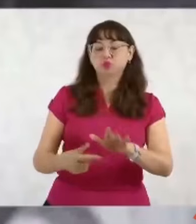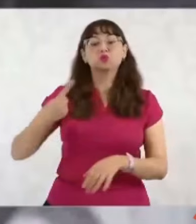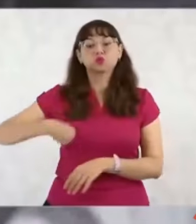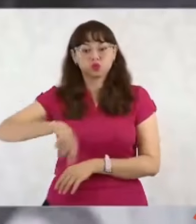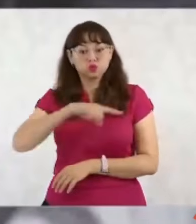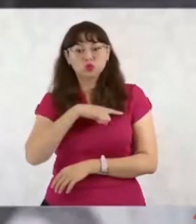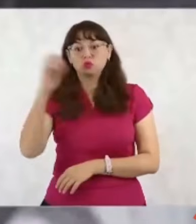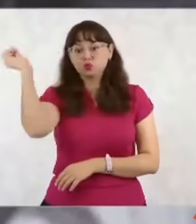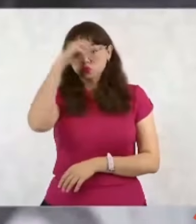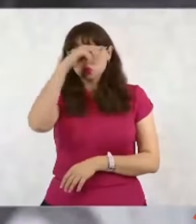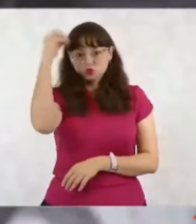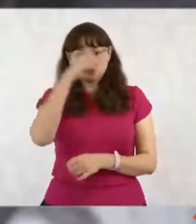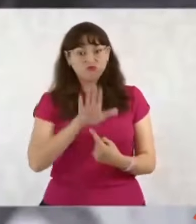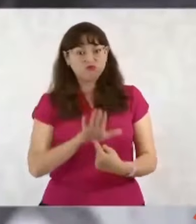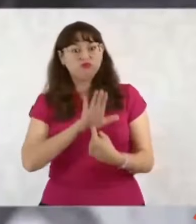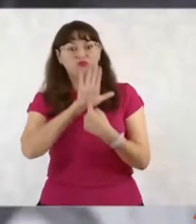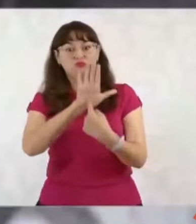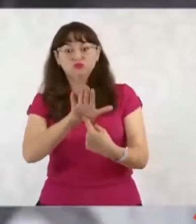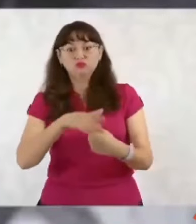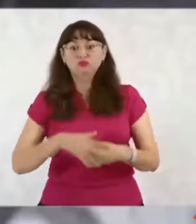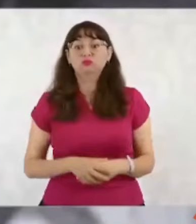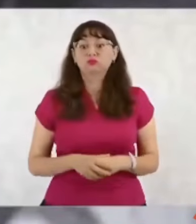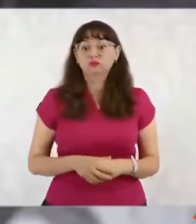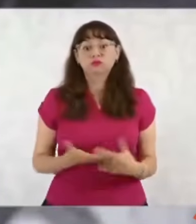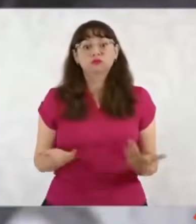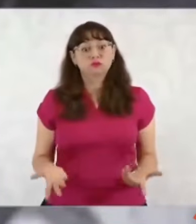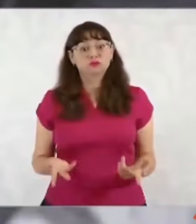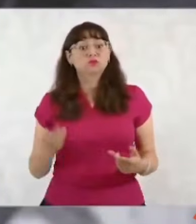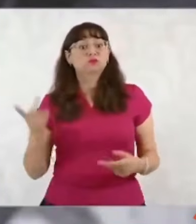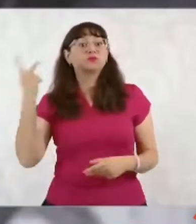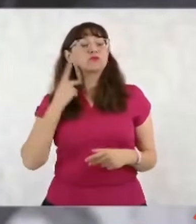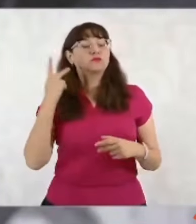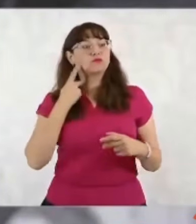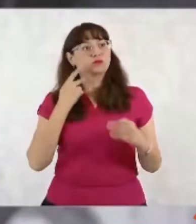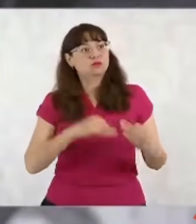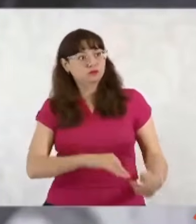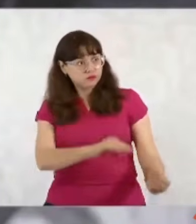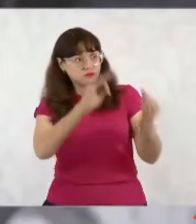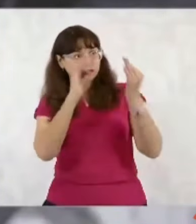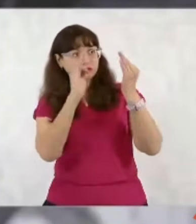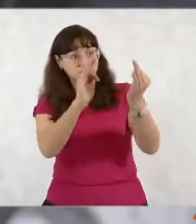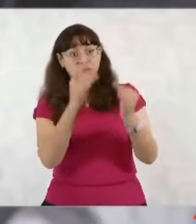pensamos, tanto a nivel diplomático como a nivel público.